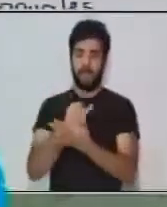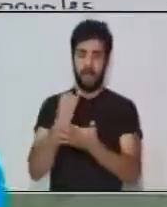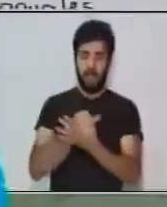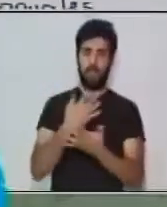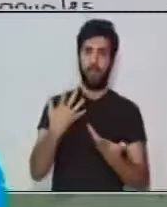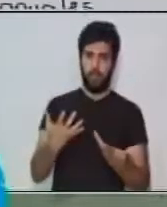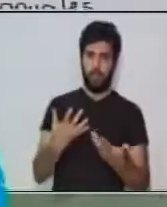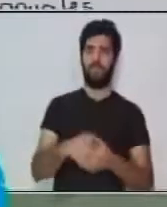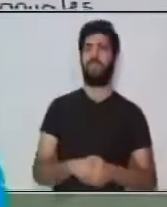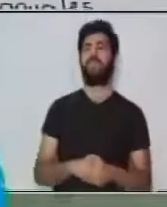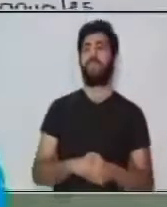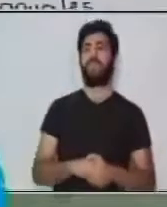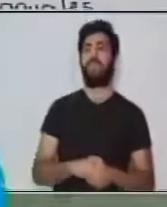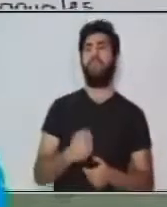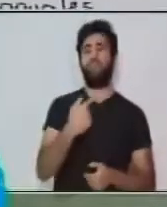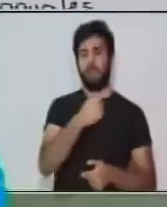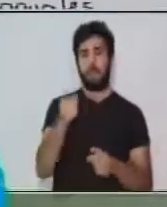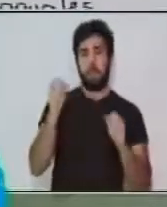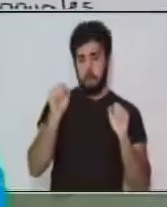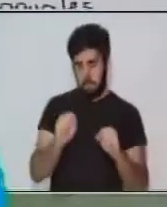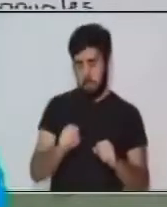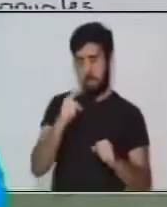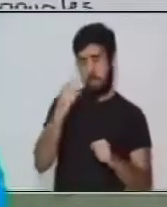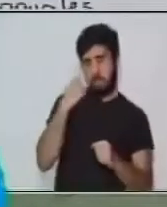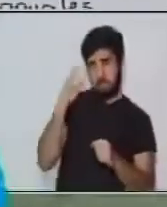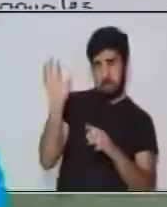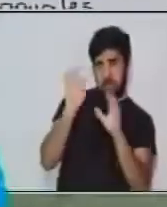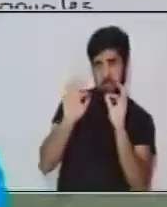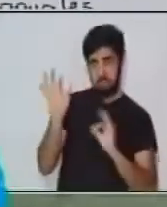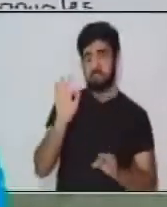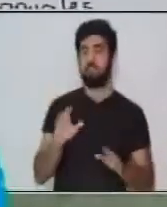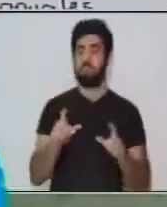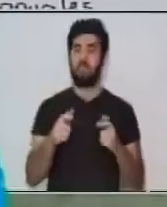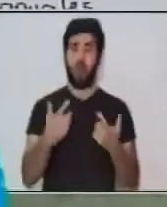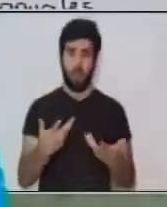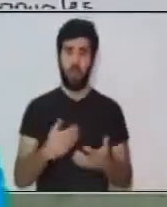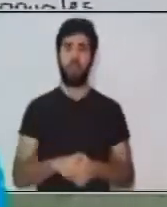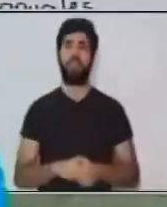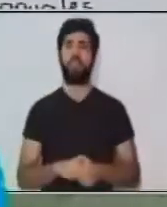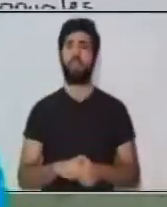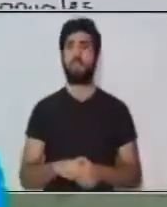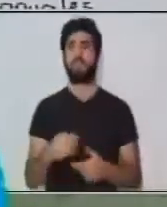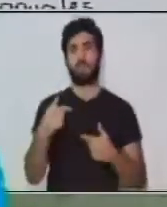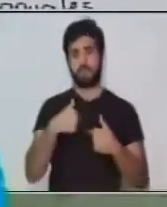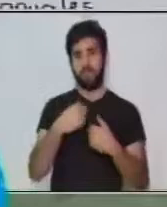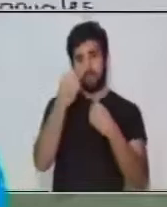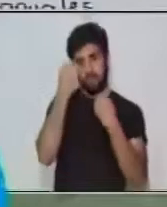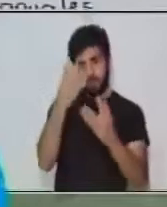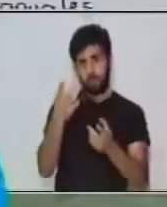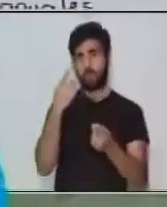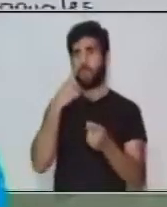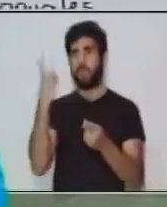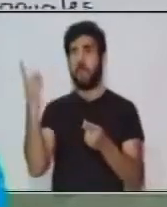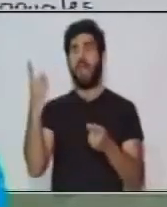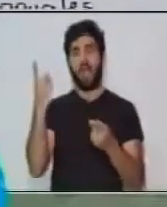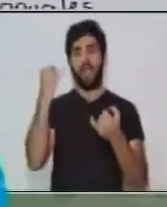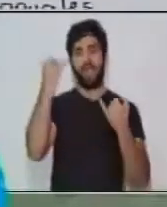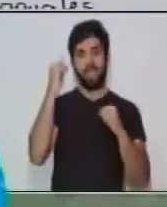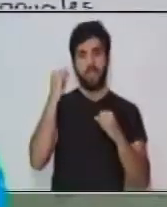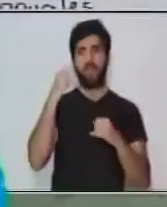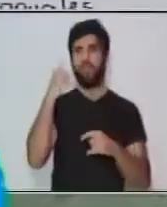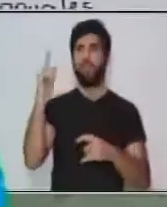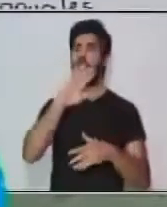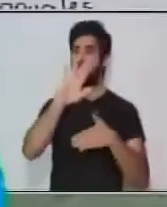fuentes ustedes también pueden consultarlas. Pero por lo tanto, como les explicaba, las fuentes de información primarias van a ser todo